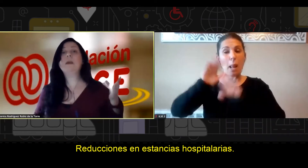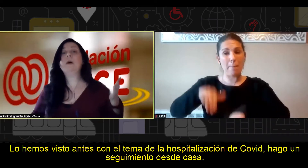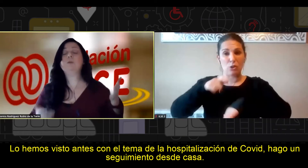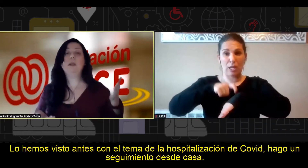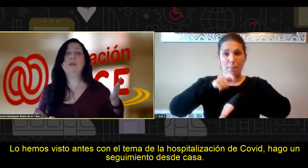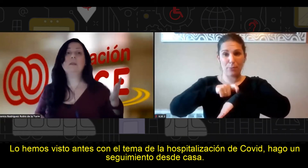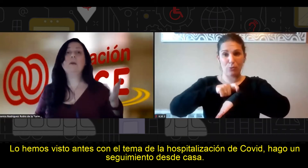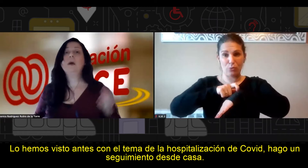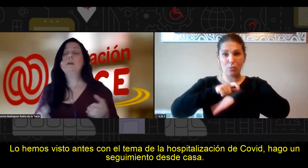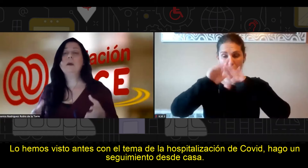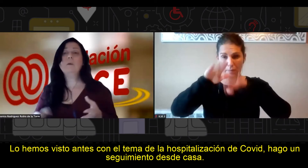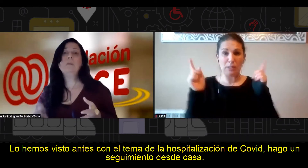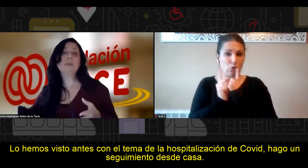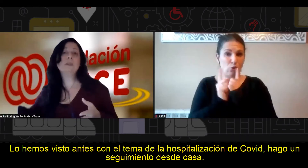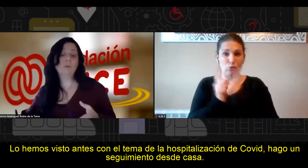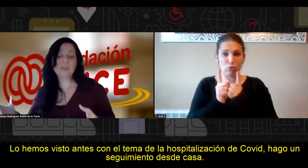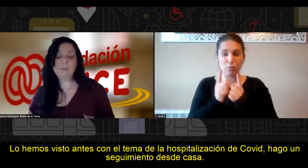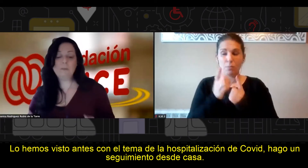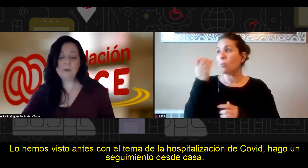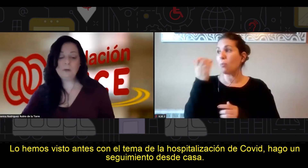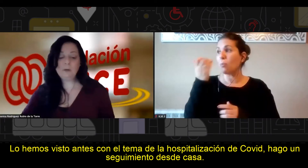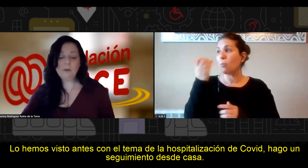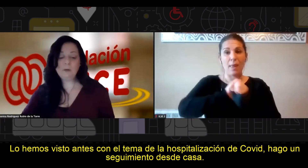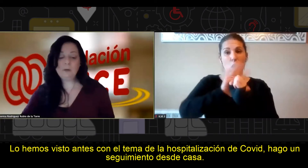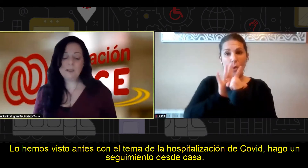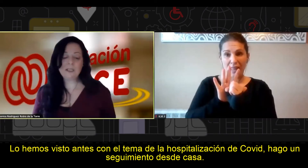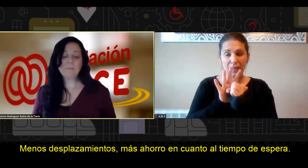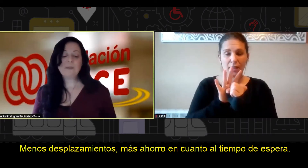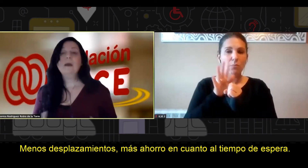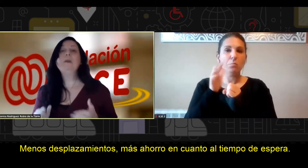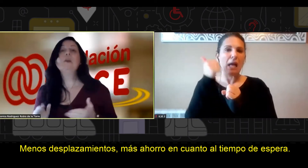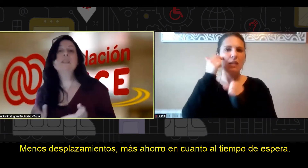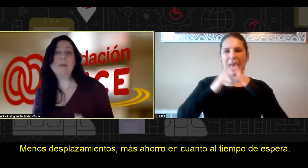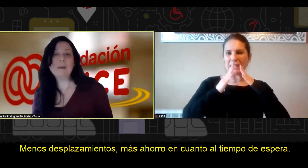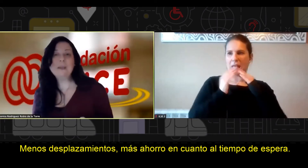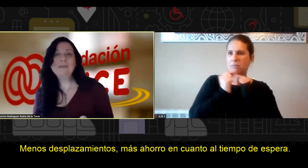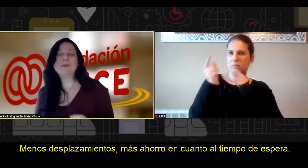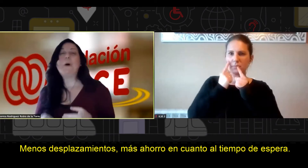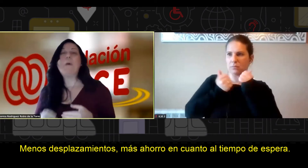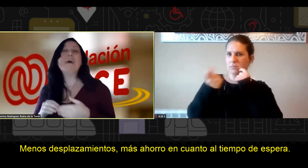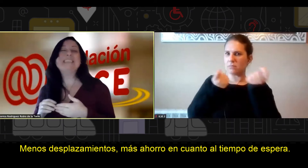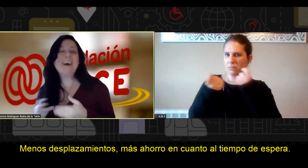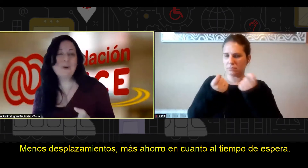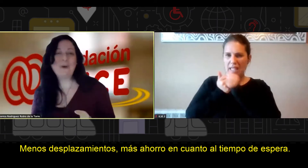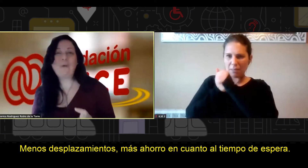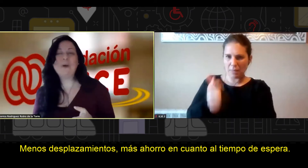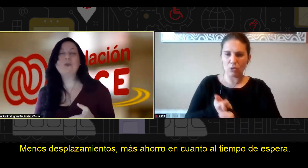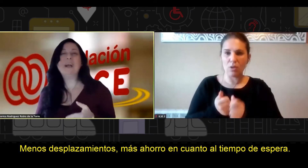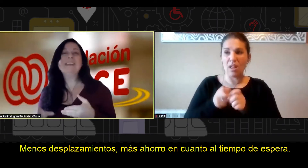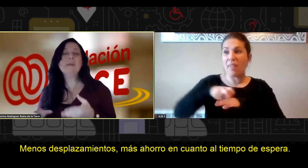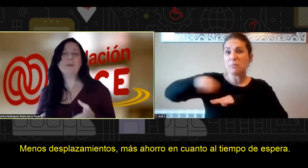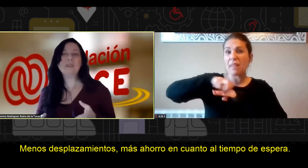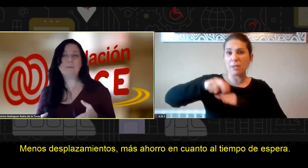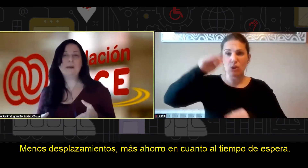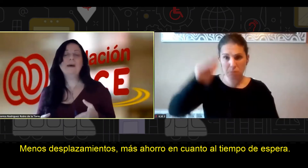de la hospitalización de COVID, pues hago un seguimiento desde casa. Menos desplazamientos, más ahorro en cuanto al